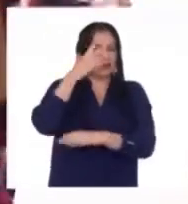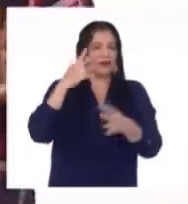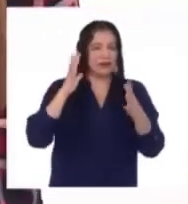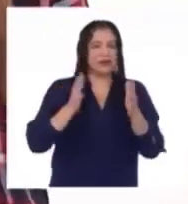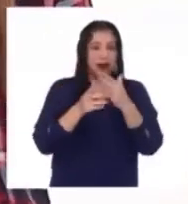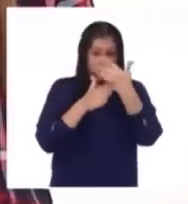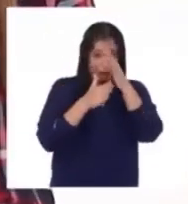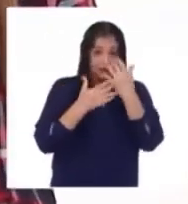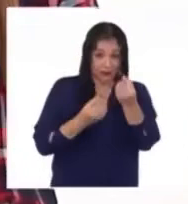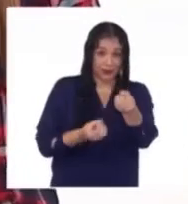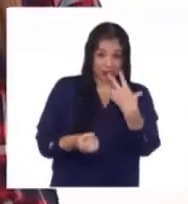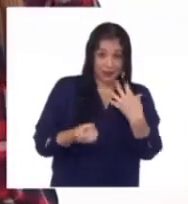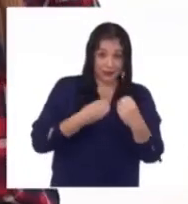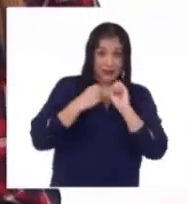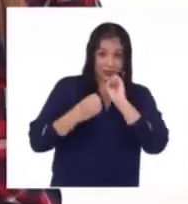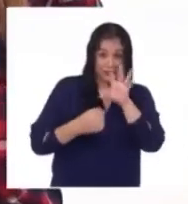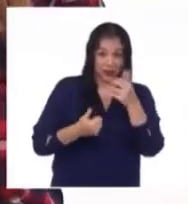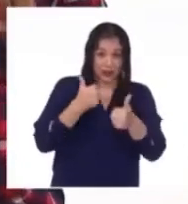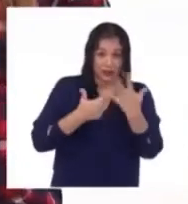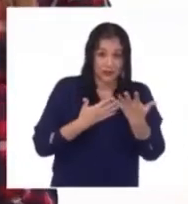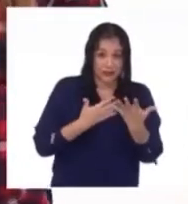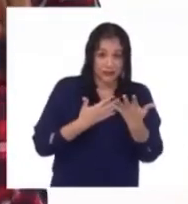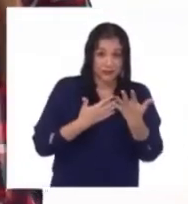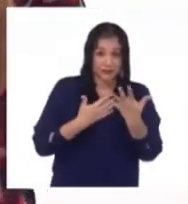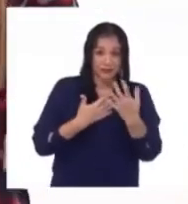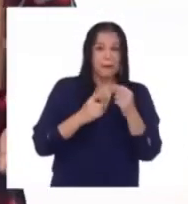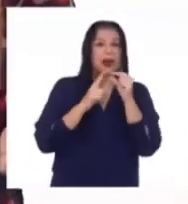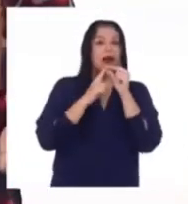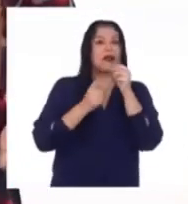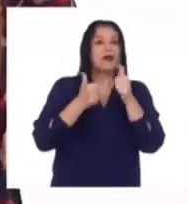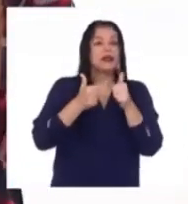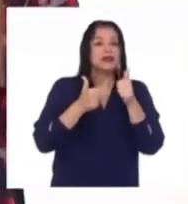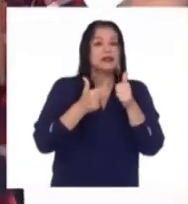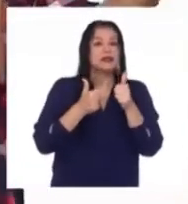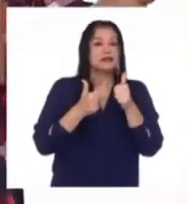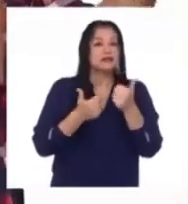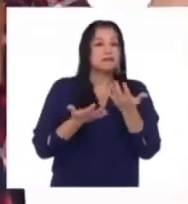¿La compartimos? Muy bien. Y la palabra es